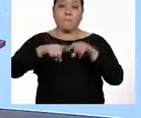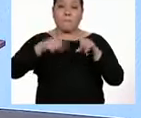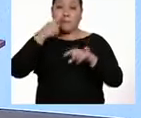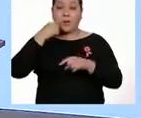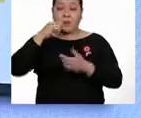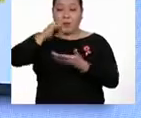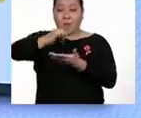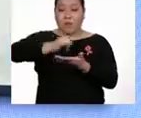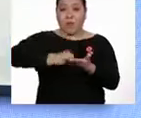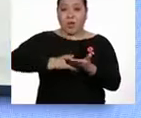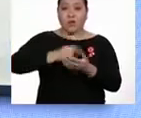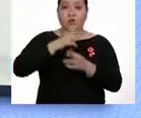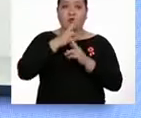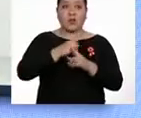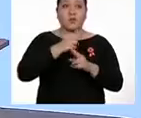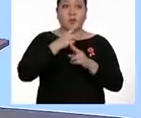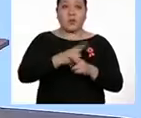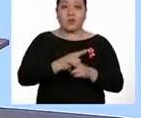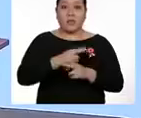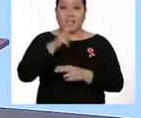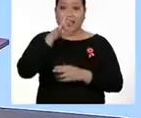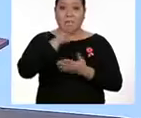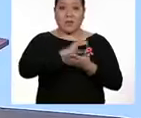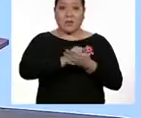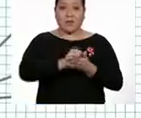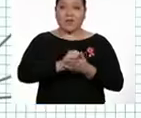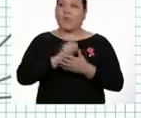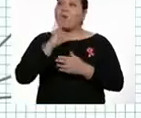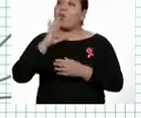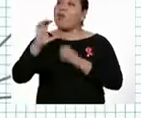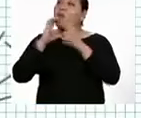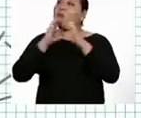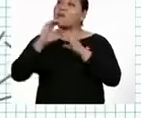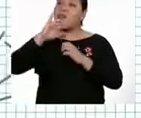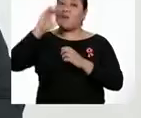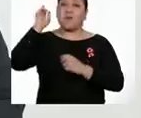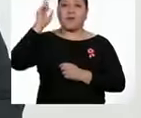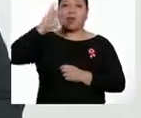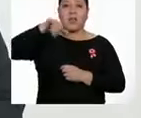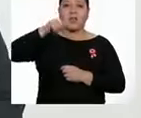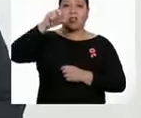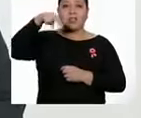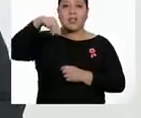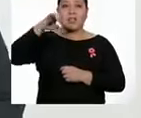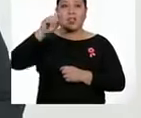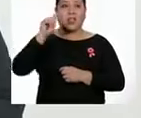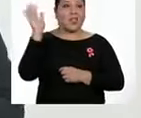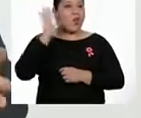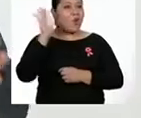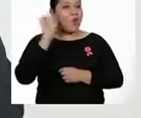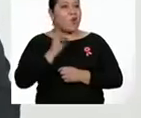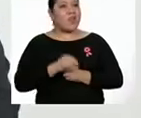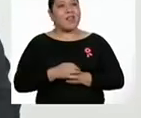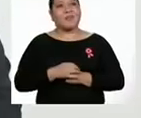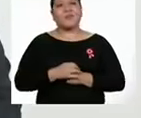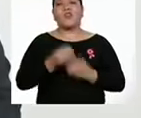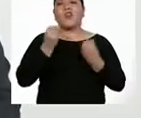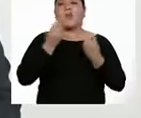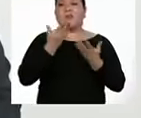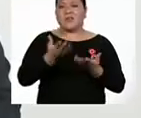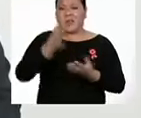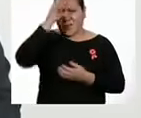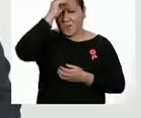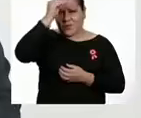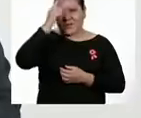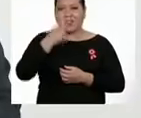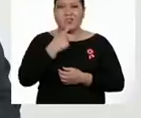quiero hablar con la profesora Janet Suárez para que me oriente qué hay que hacer. Hola Yaremis, ¿cómo están chicas y chicos